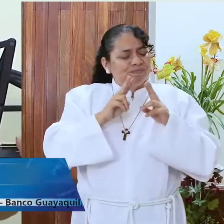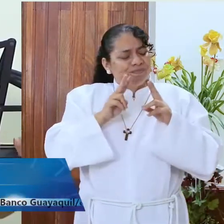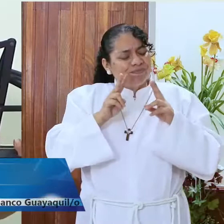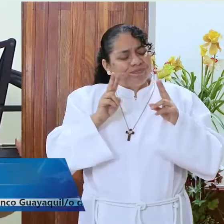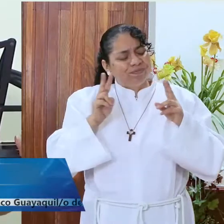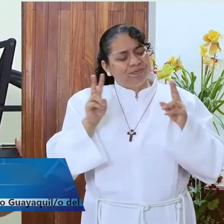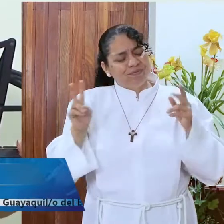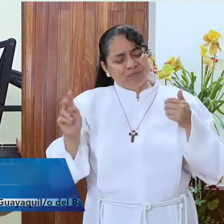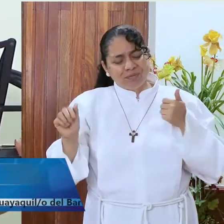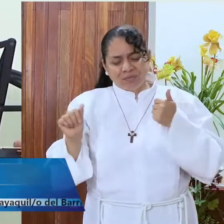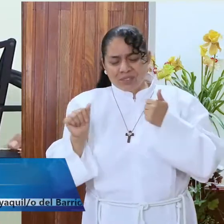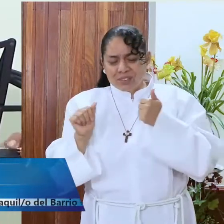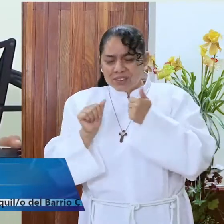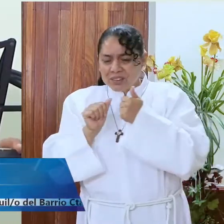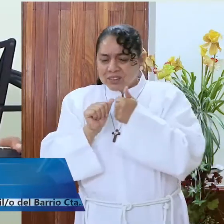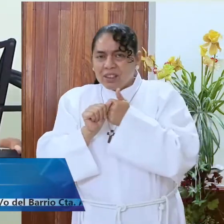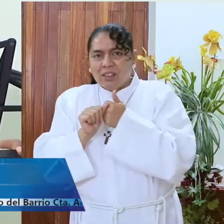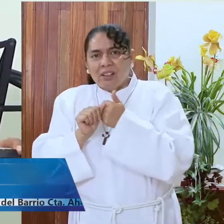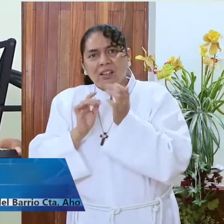todo